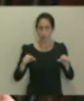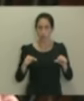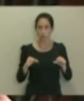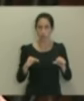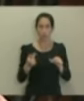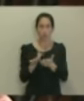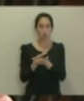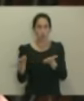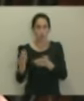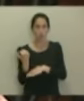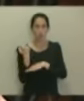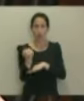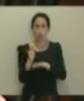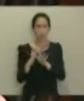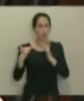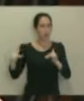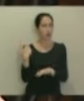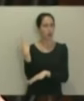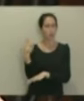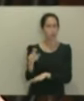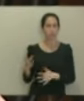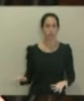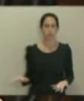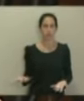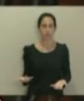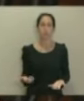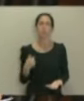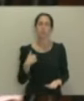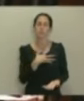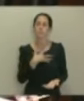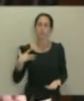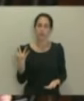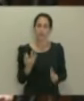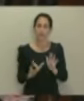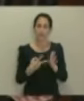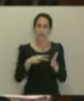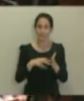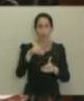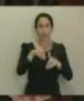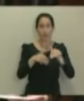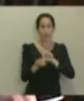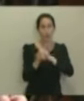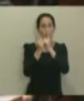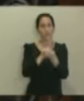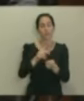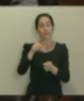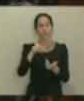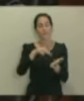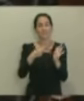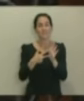confianza explícita de esta Cámara. Se trataba, precisamente, de sustituir el sistema de elección por un sistema de investidura,